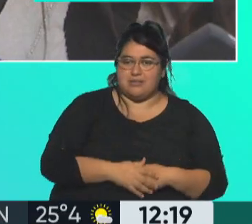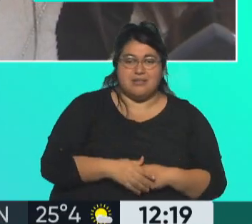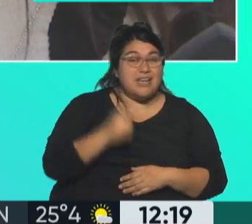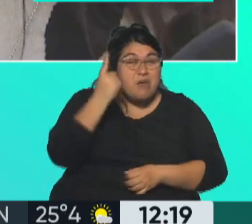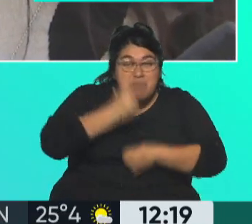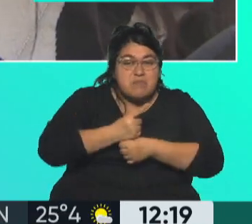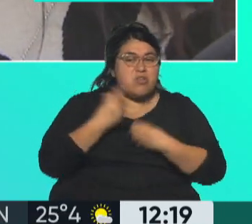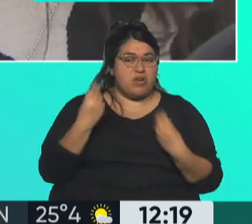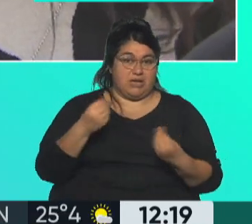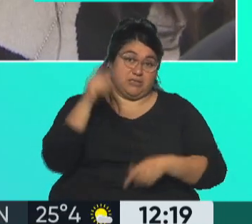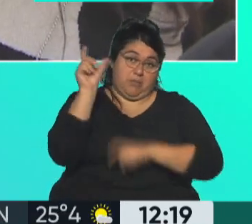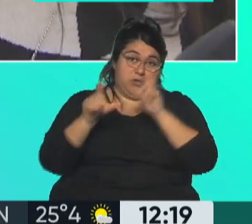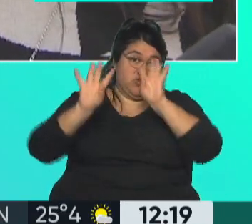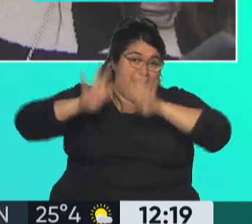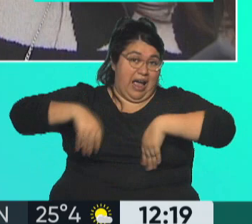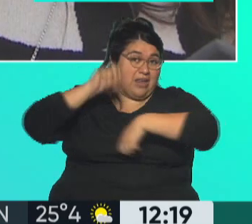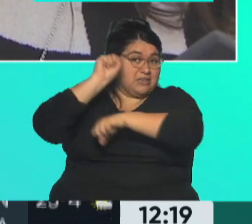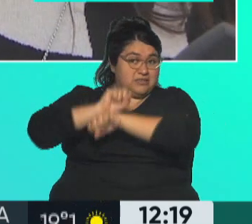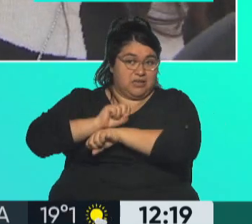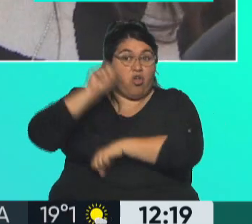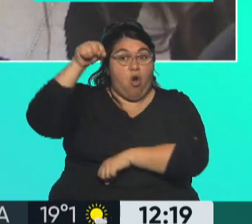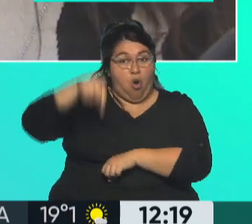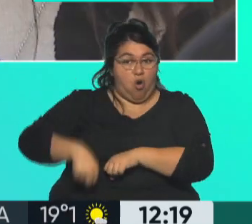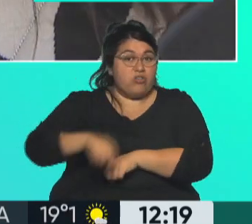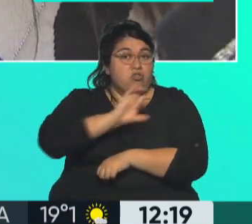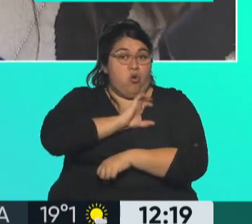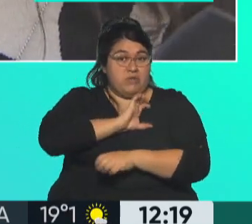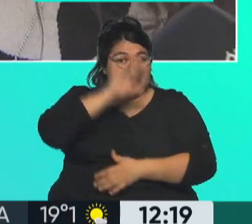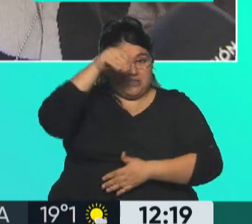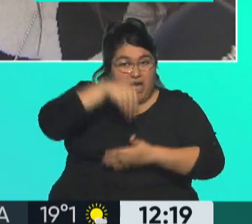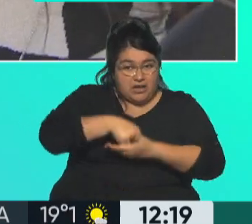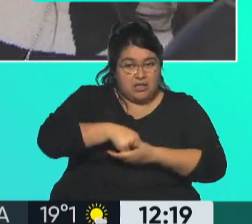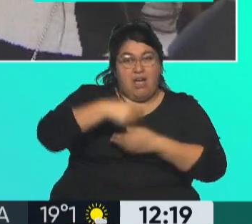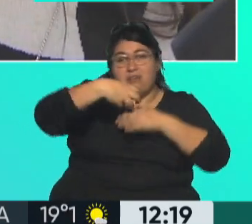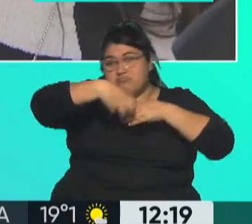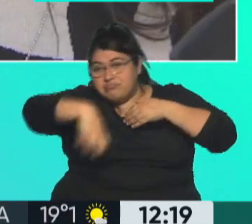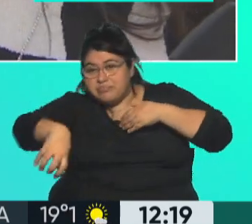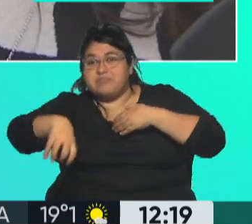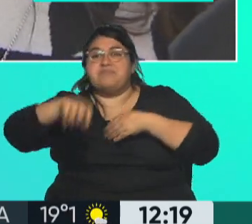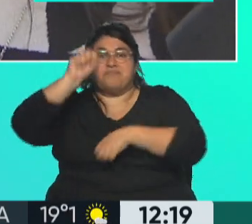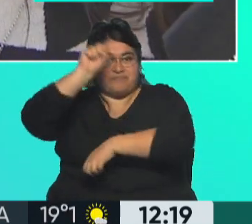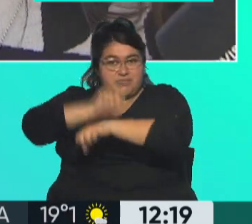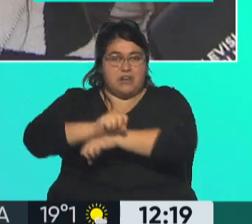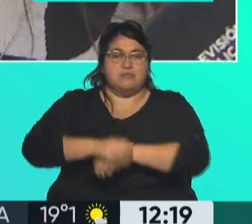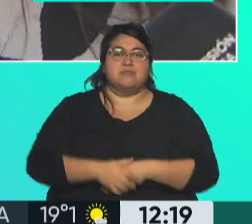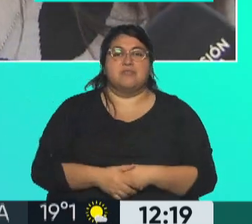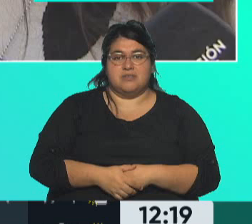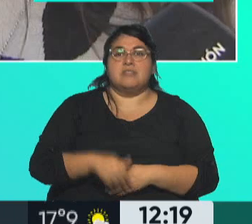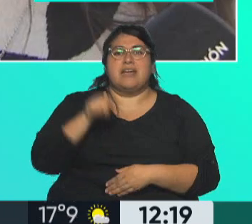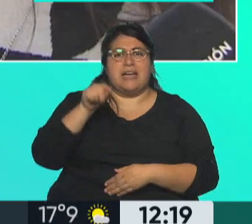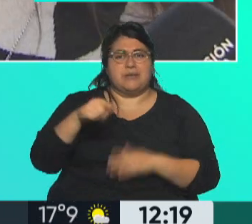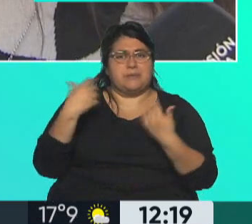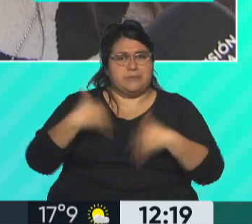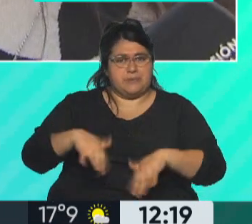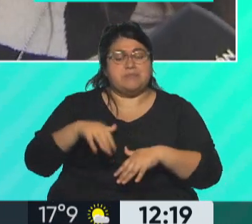a las personas privadas de la libertad, ¿no? Las personas que hoy están en las comisarías y en las alcaldías en la Ciudad de Buenos Aires en una situación